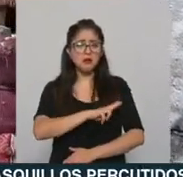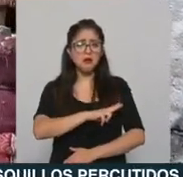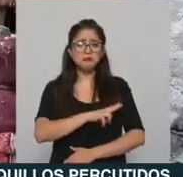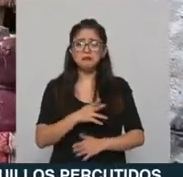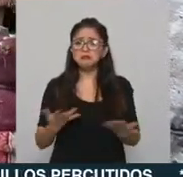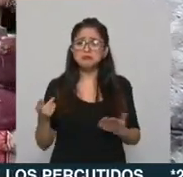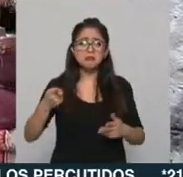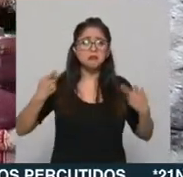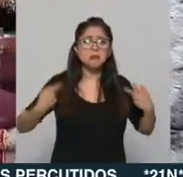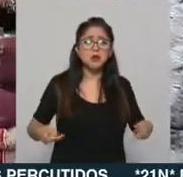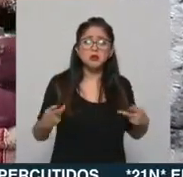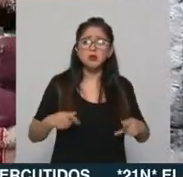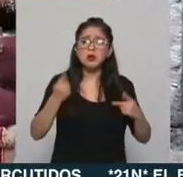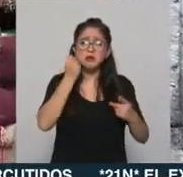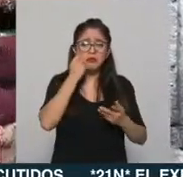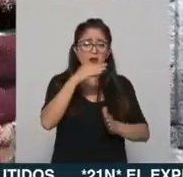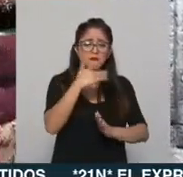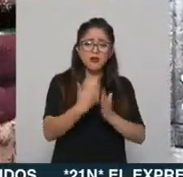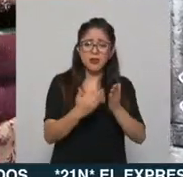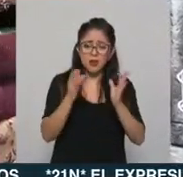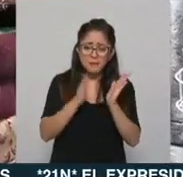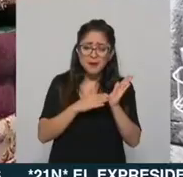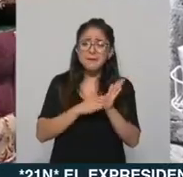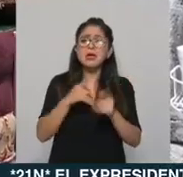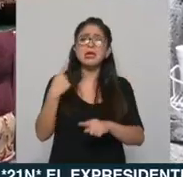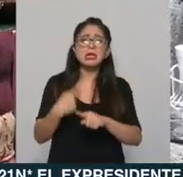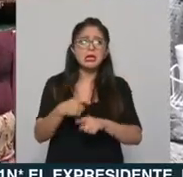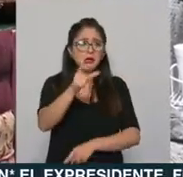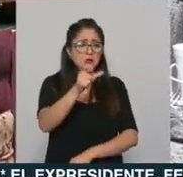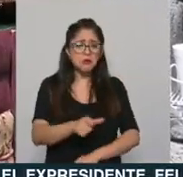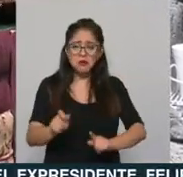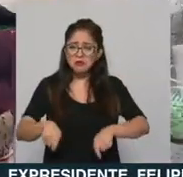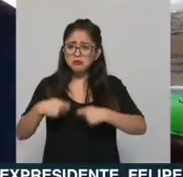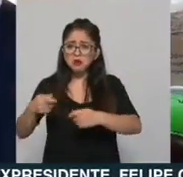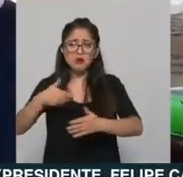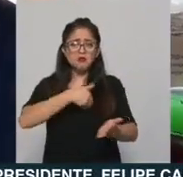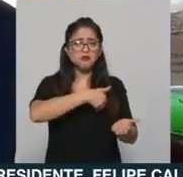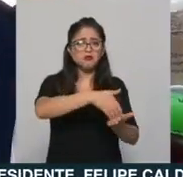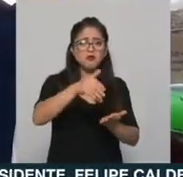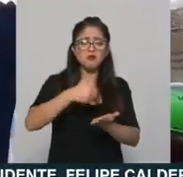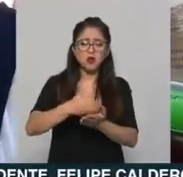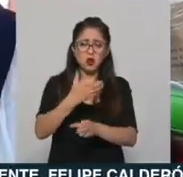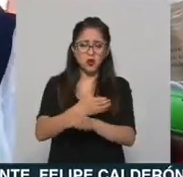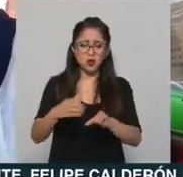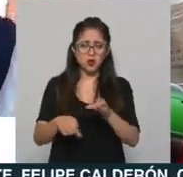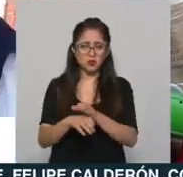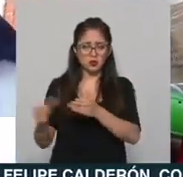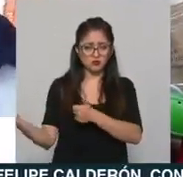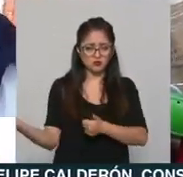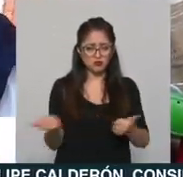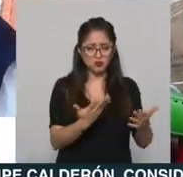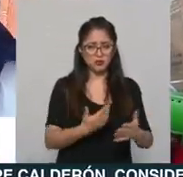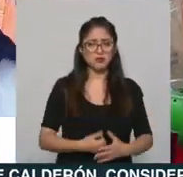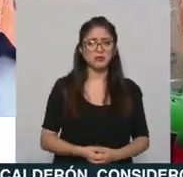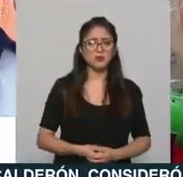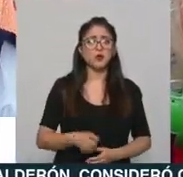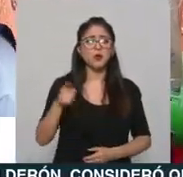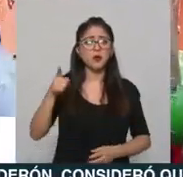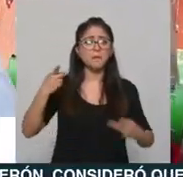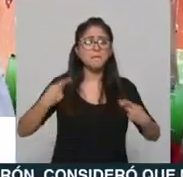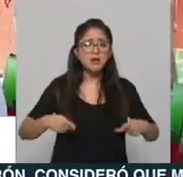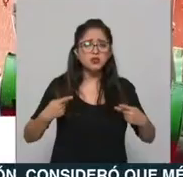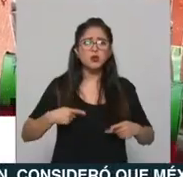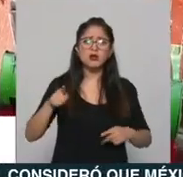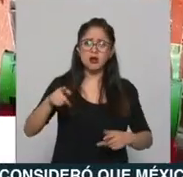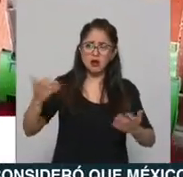a las personas que sin identificarse comenzaron a sacar sus cosas a la calle. Uno de los cargadores me aventaba. Le